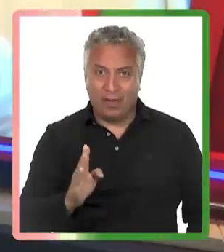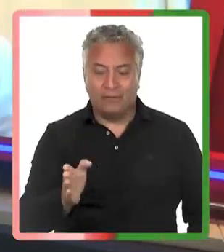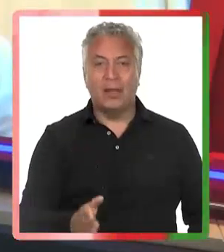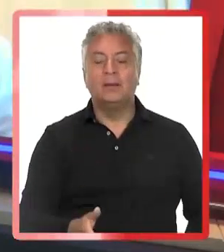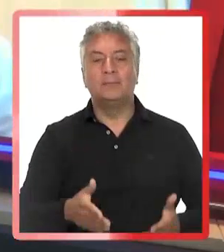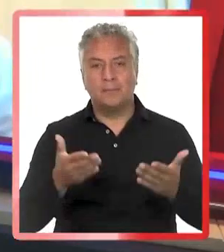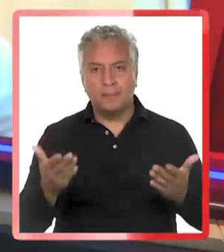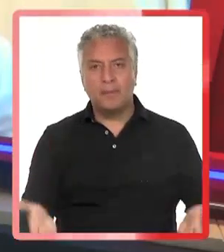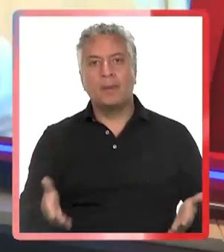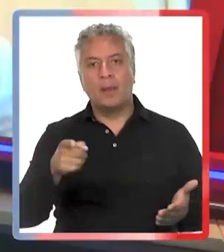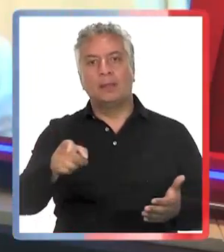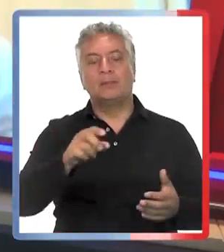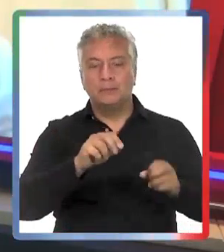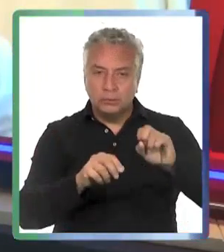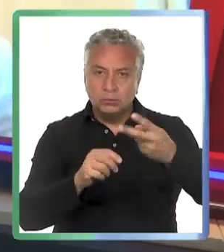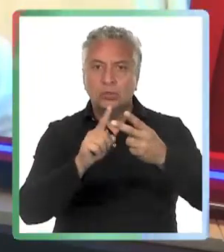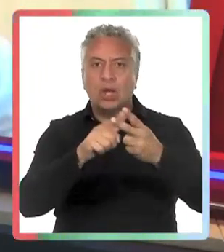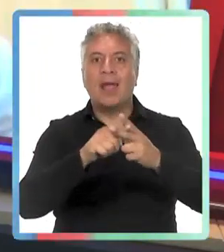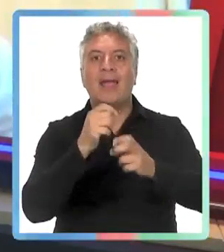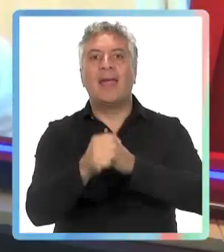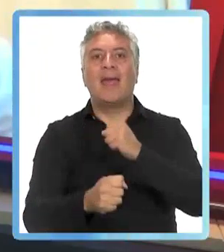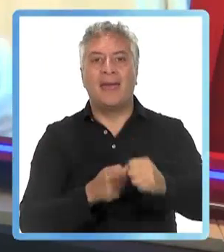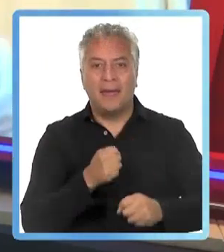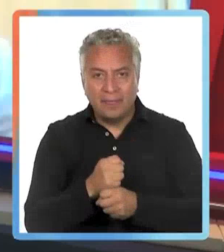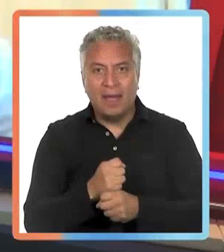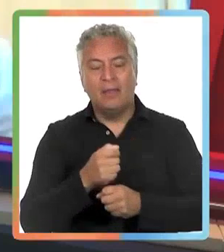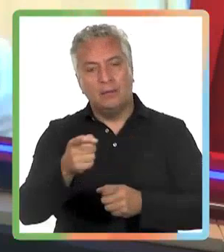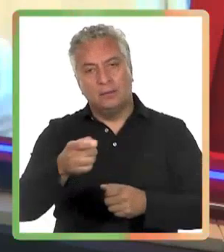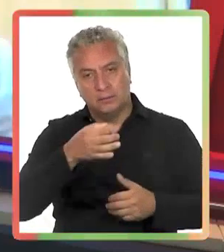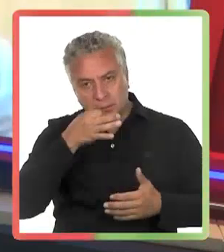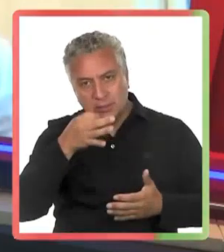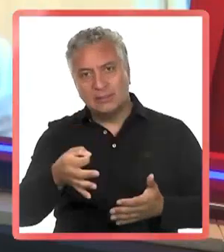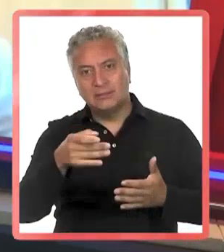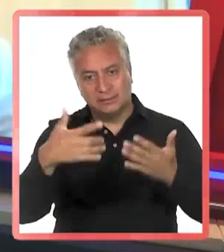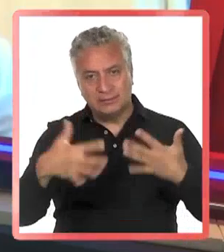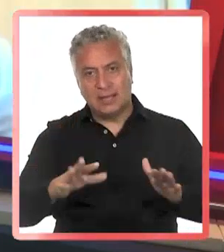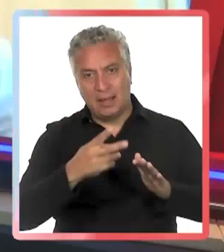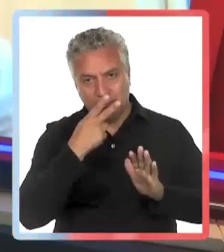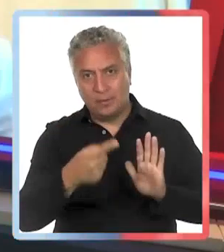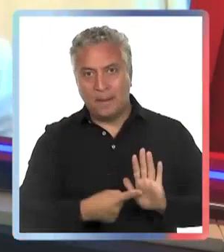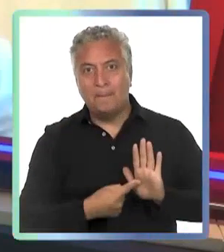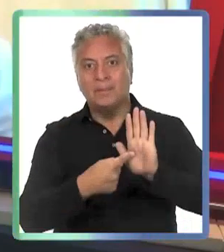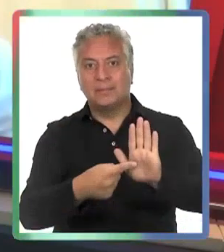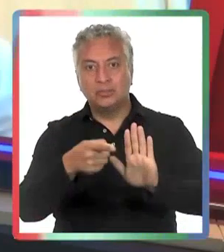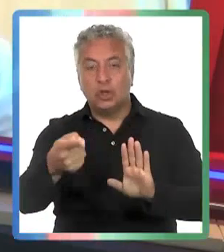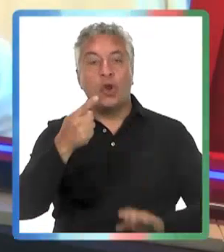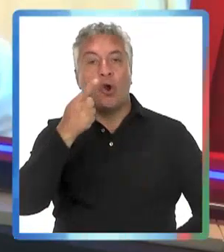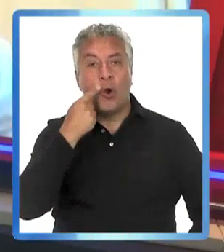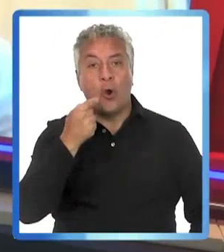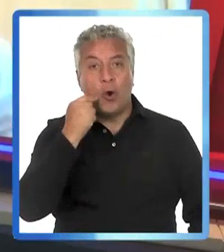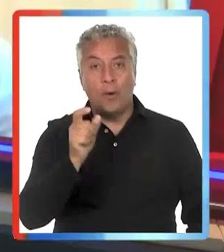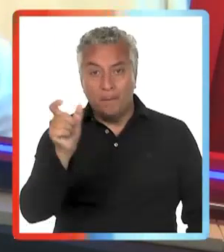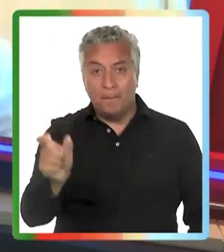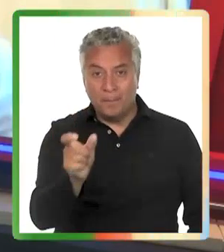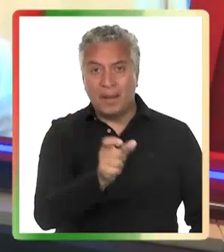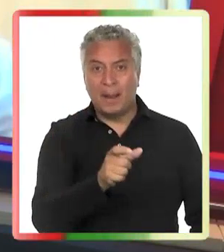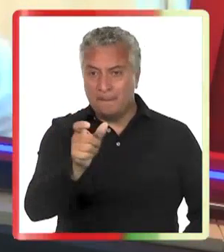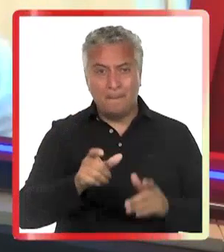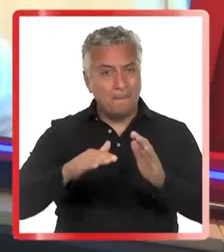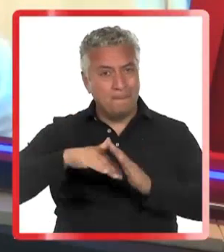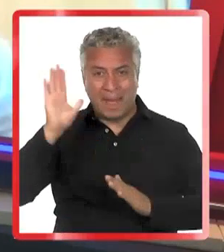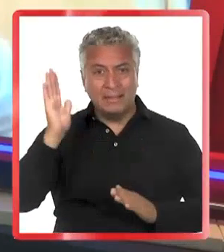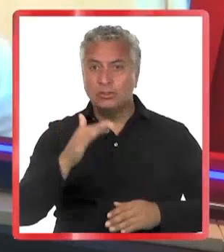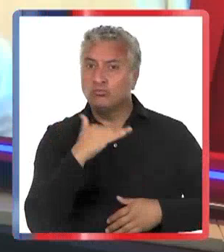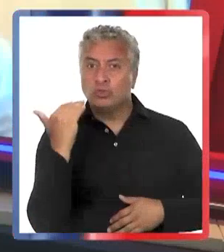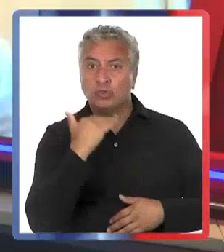primer factor de riesgo, ser hombre, al comienzo de esta pandemia. El segundo, la edad, usted lo decía, y contábamos ahí en la presentación que en el caso de los hombres,